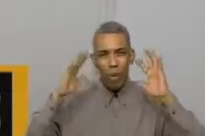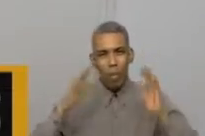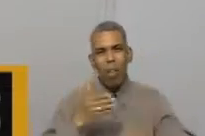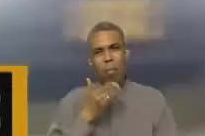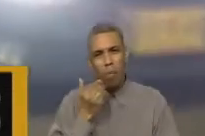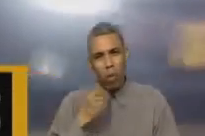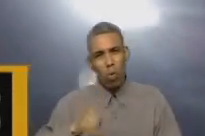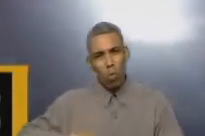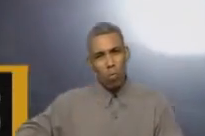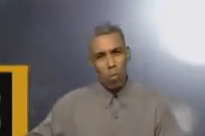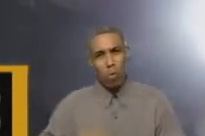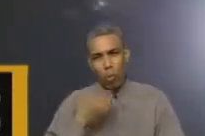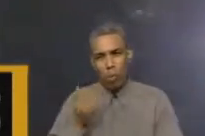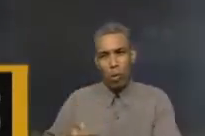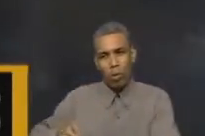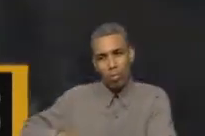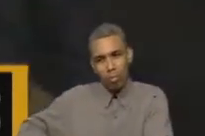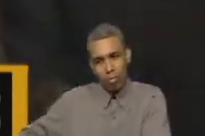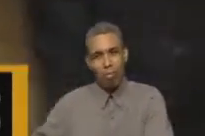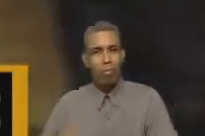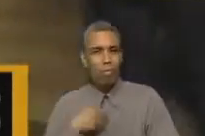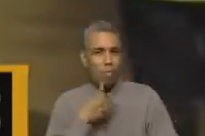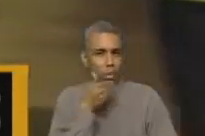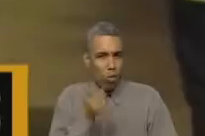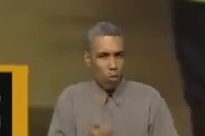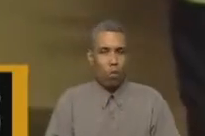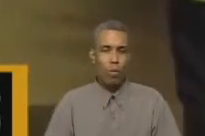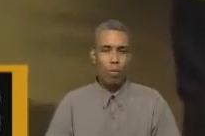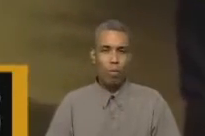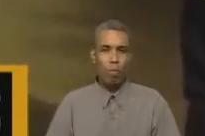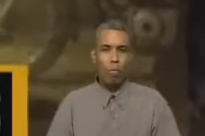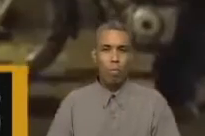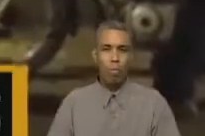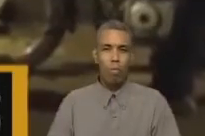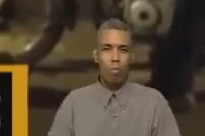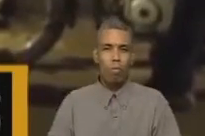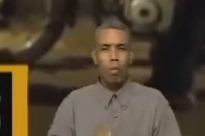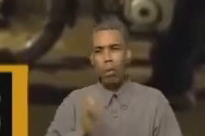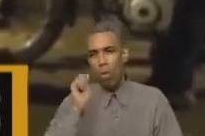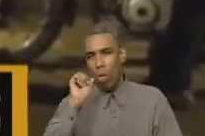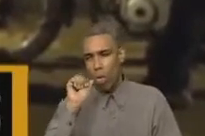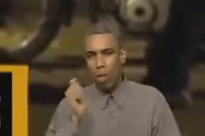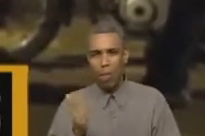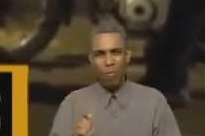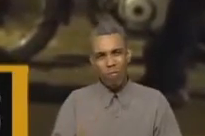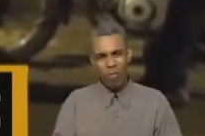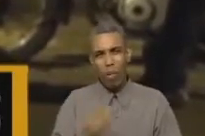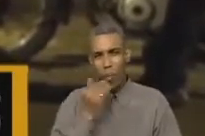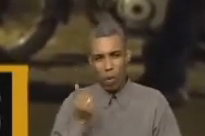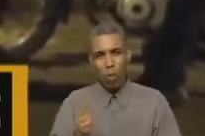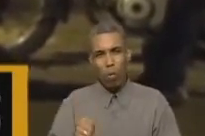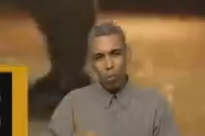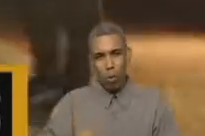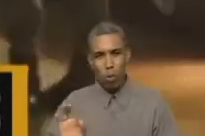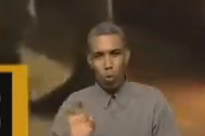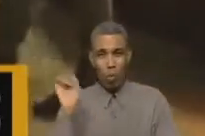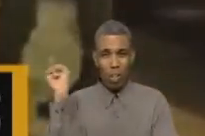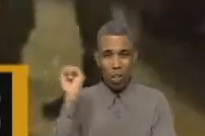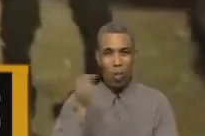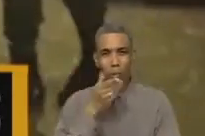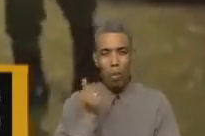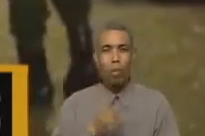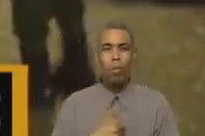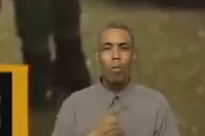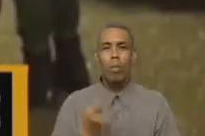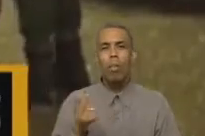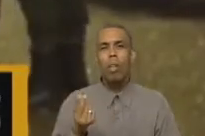Guardemos, si sabemos que vamos a ir a departir, a ingerir licor, si nos vamos a gastar 50 mil, 100 mil pesos, por